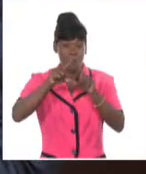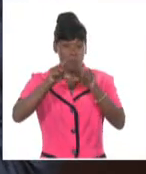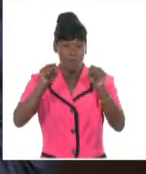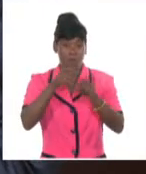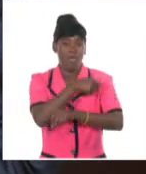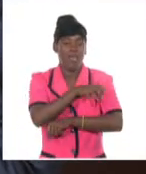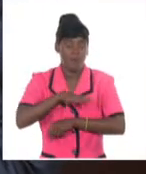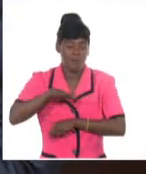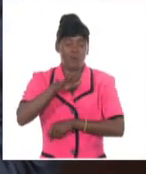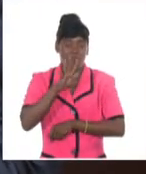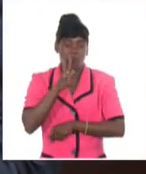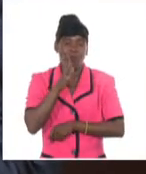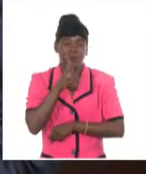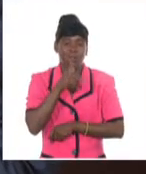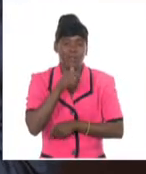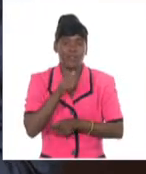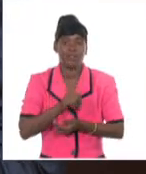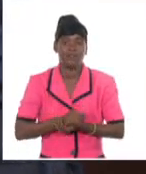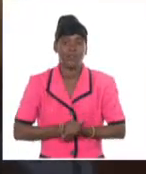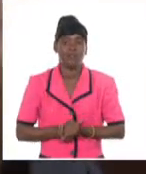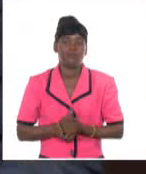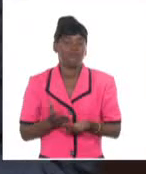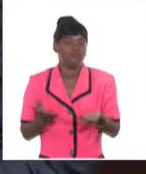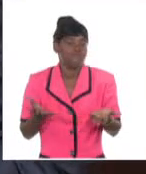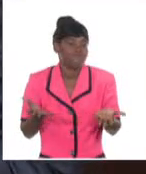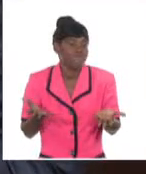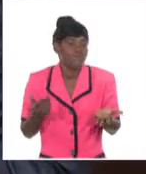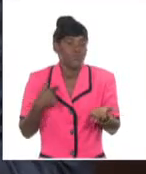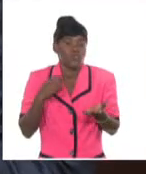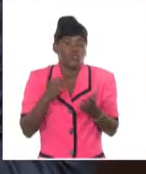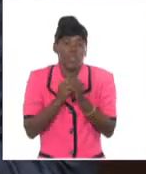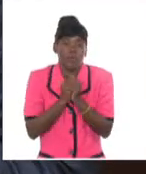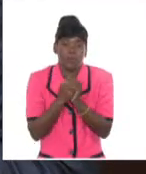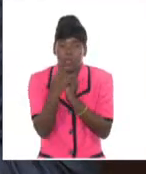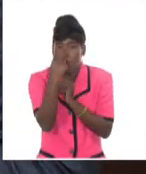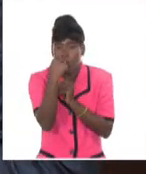linda. Y esa es mi oración, que podamos